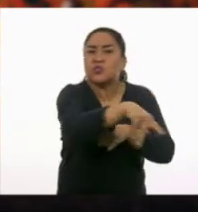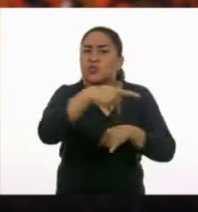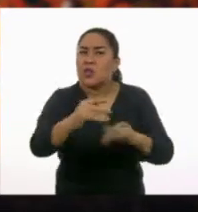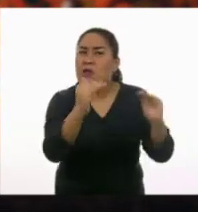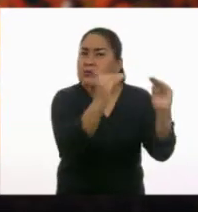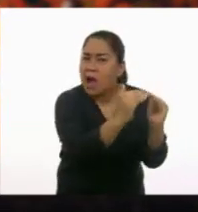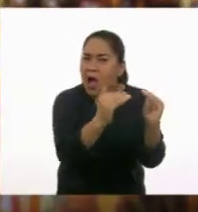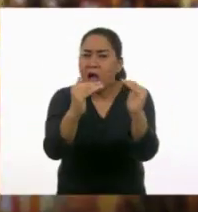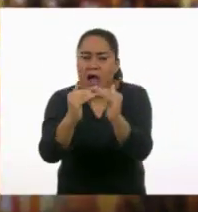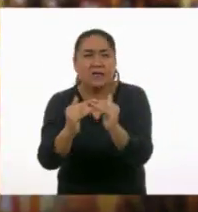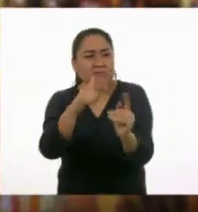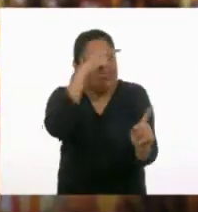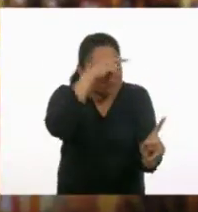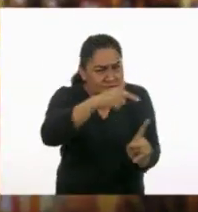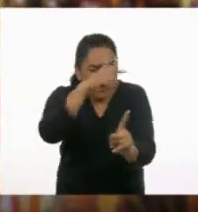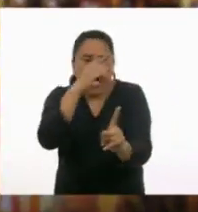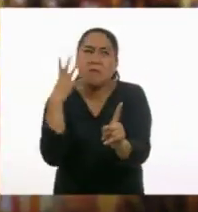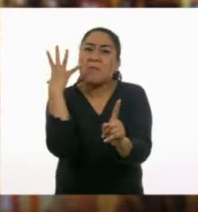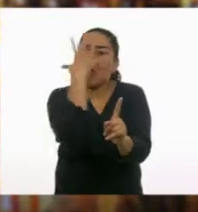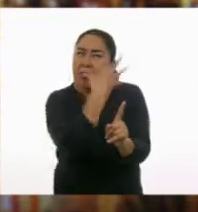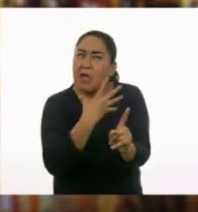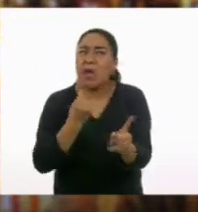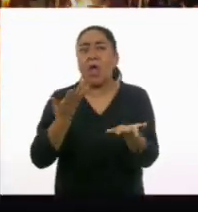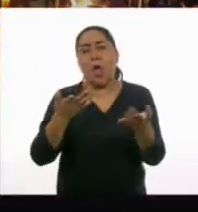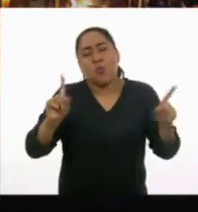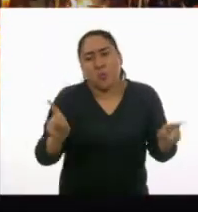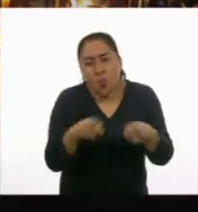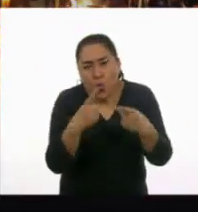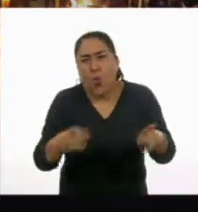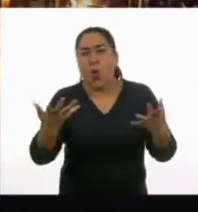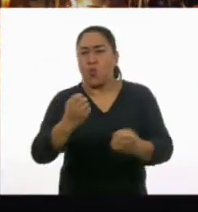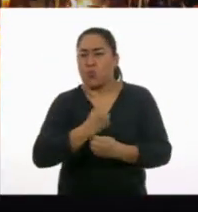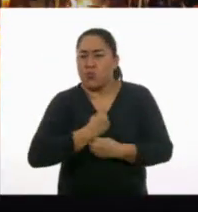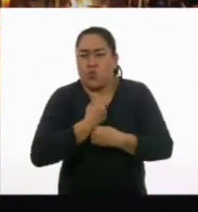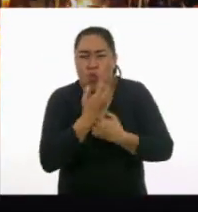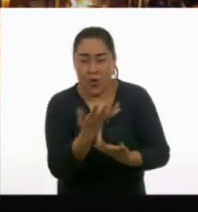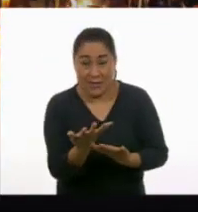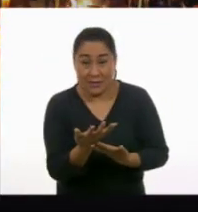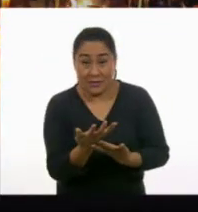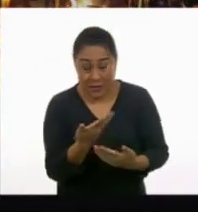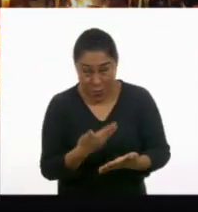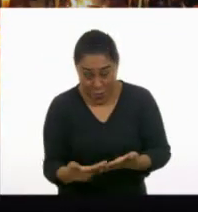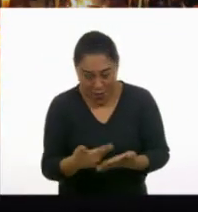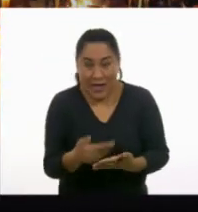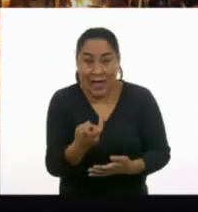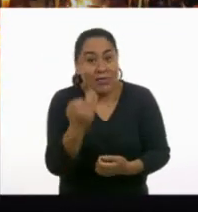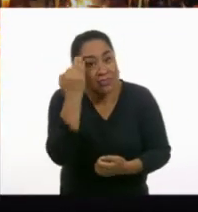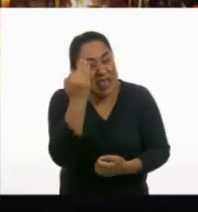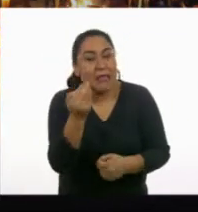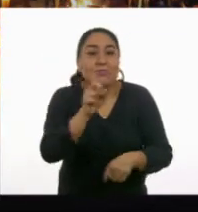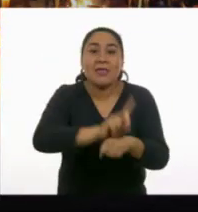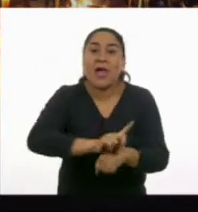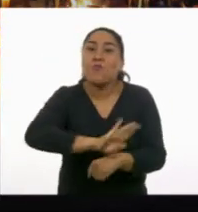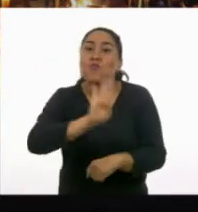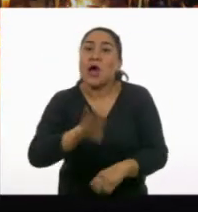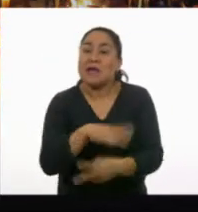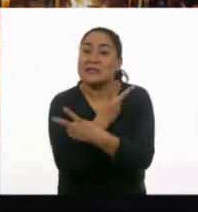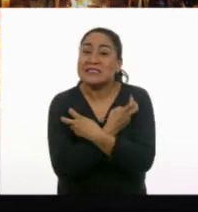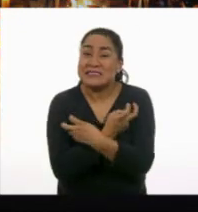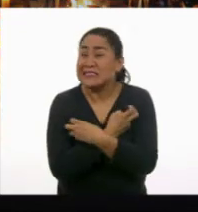hay belleza y música y poesía justo en estas fechas de muertos. Ay,